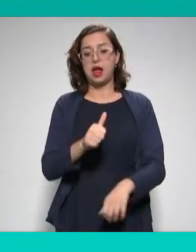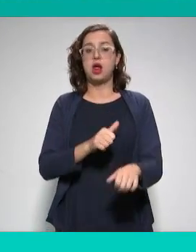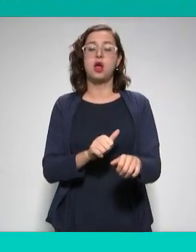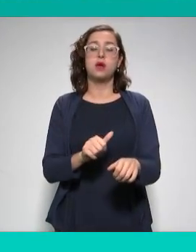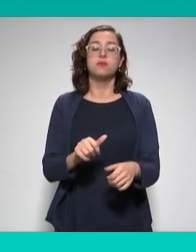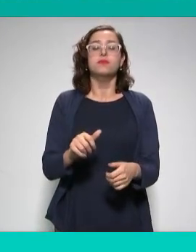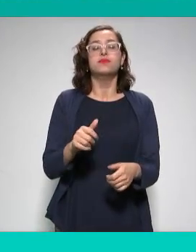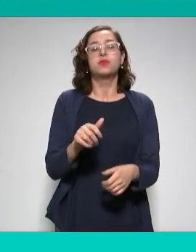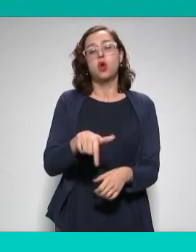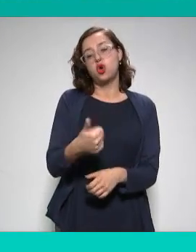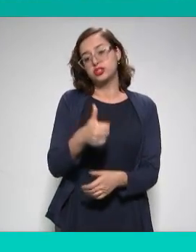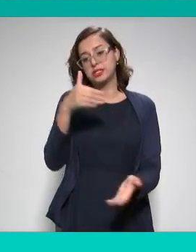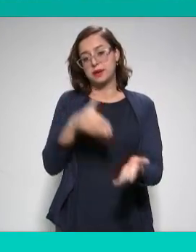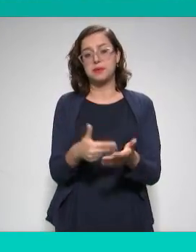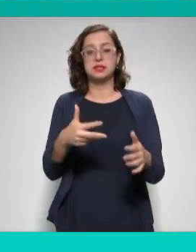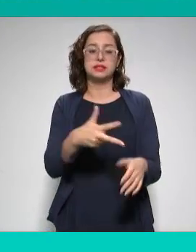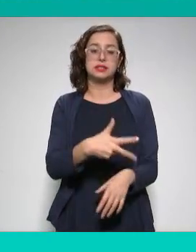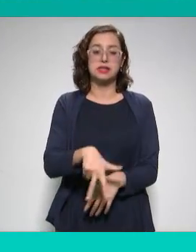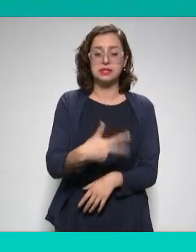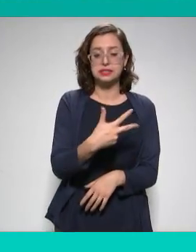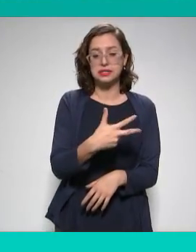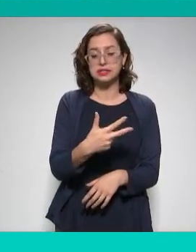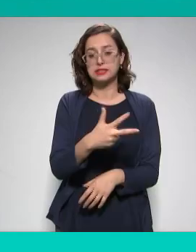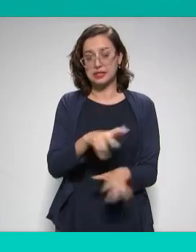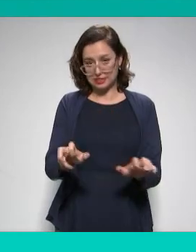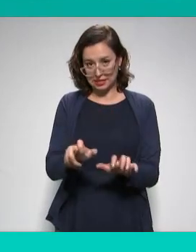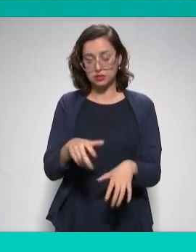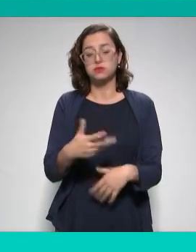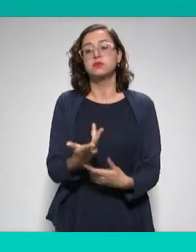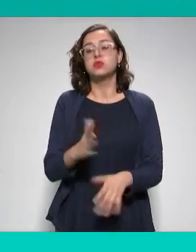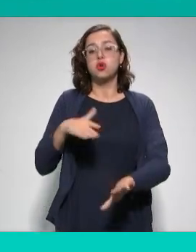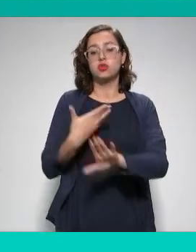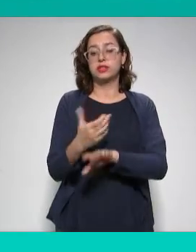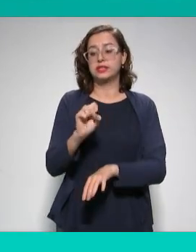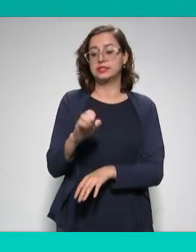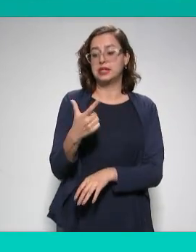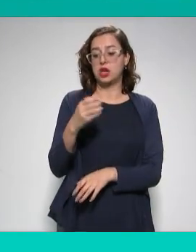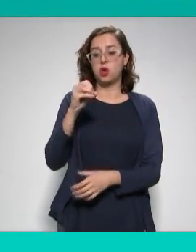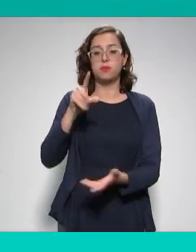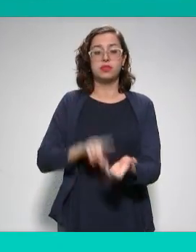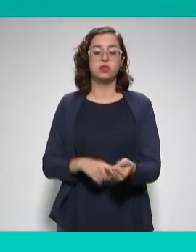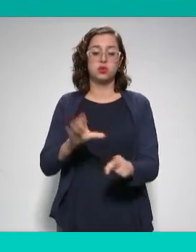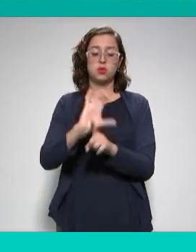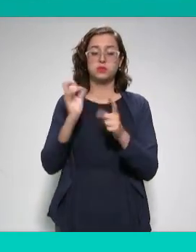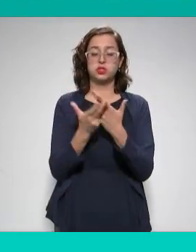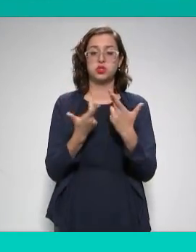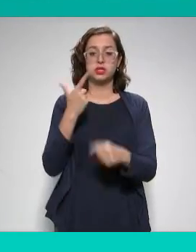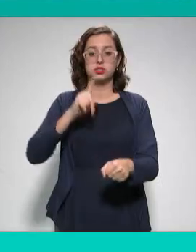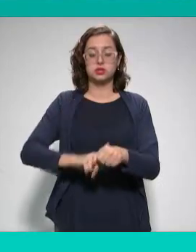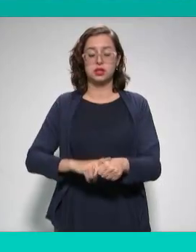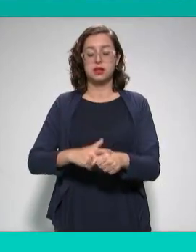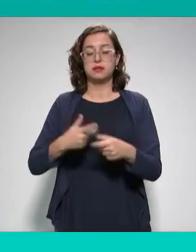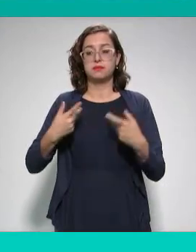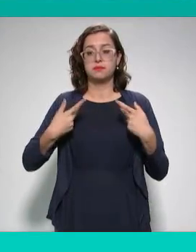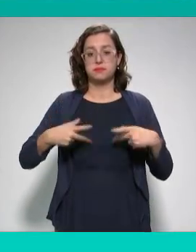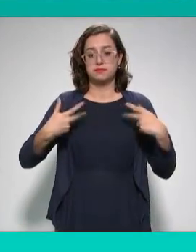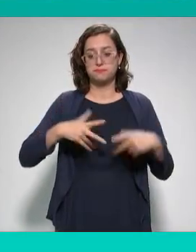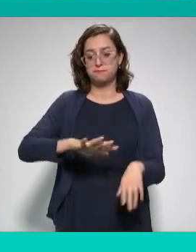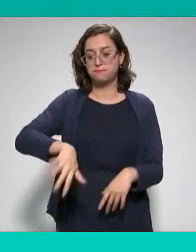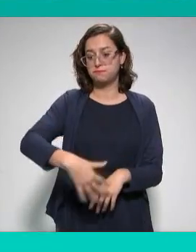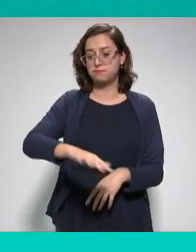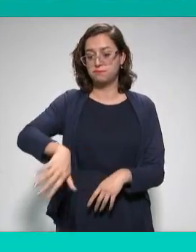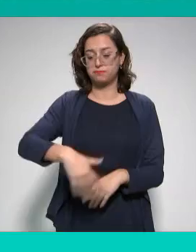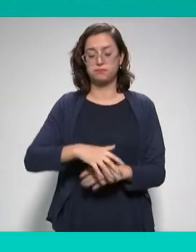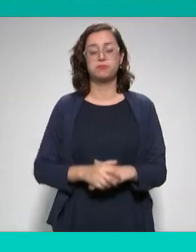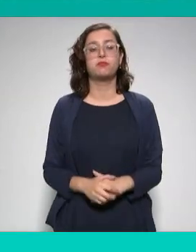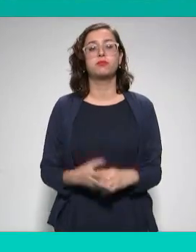11.388 diagonal 19 interpuesto en contra de la segob comisión nacional de búsqueda de personas muchas gracias en esta